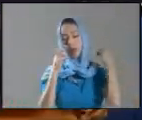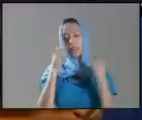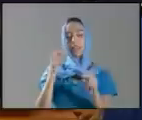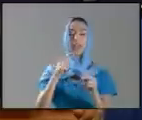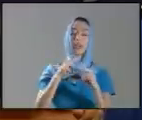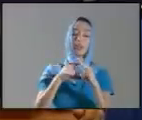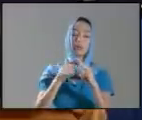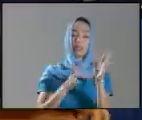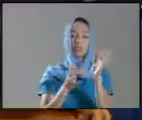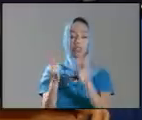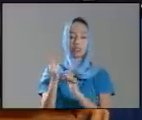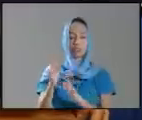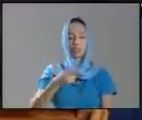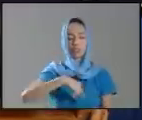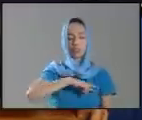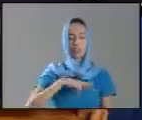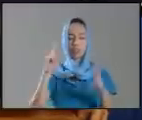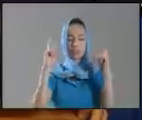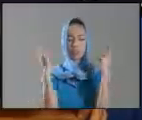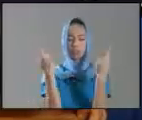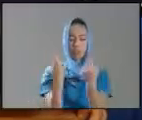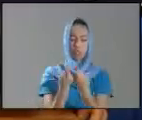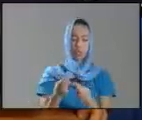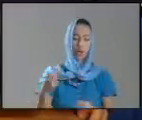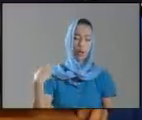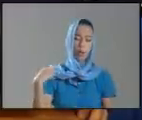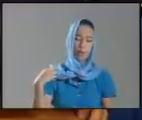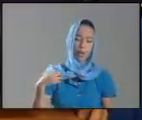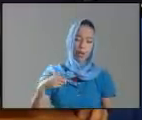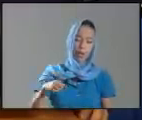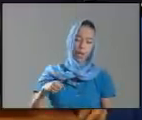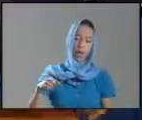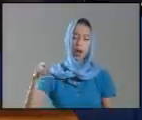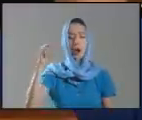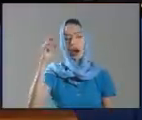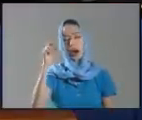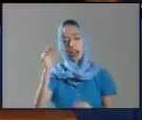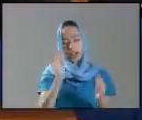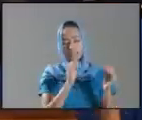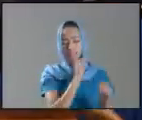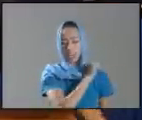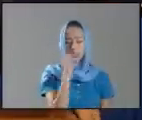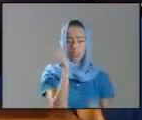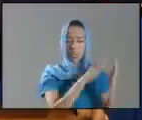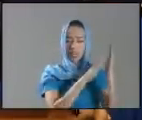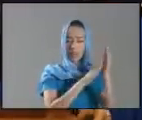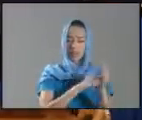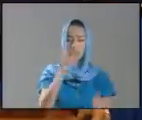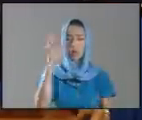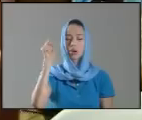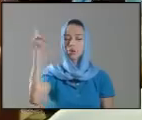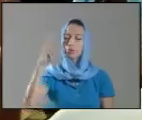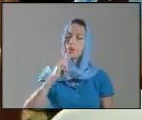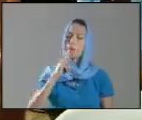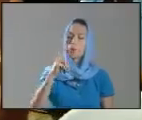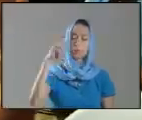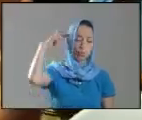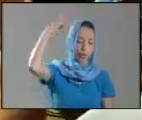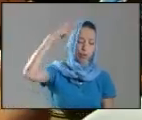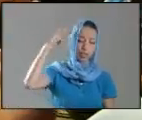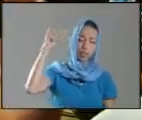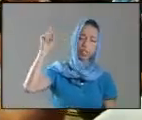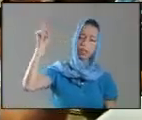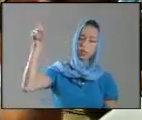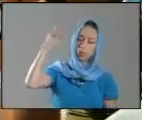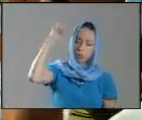Padre, en el nombre de Jesús nos hemos reunido una vez más para adorarte, para cantarte, para